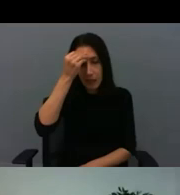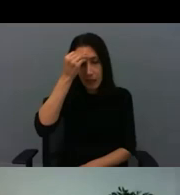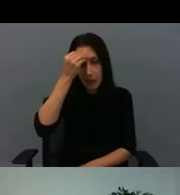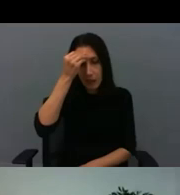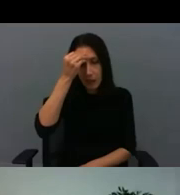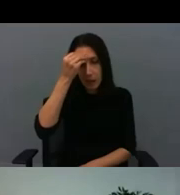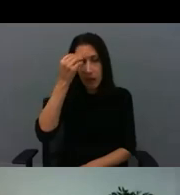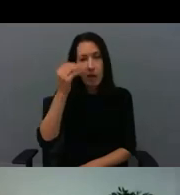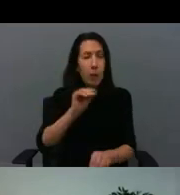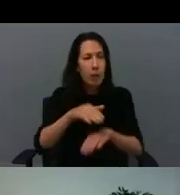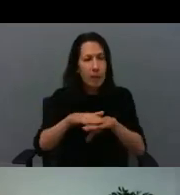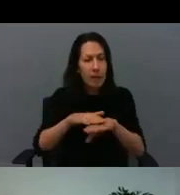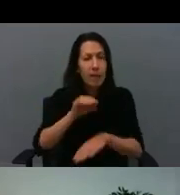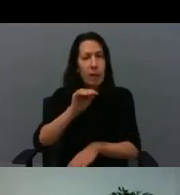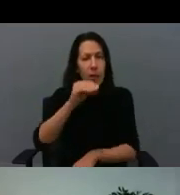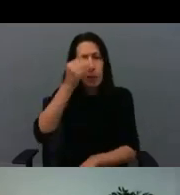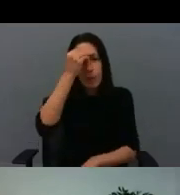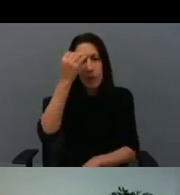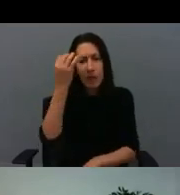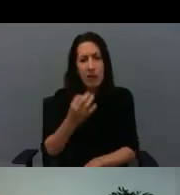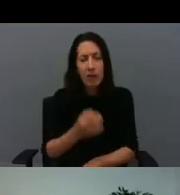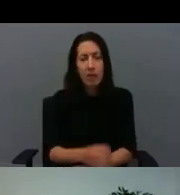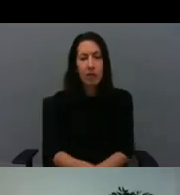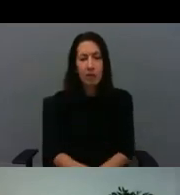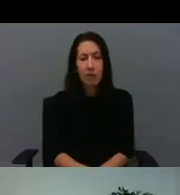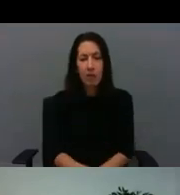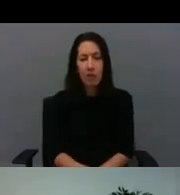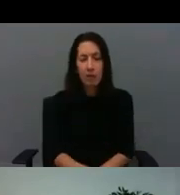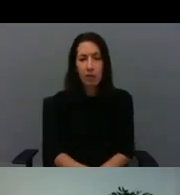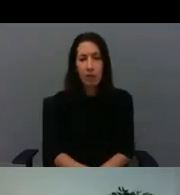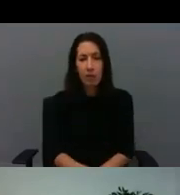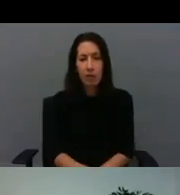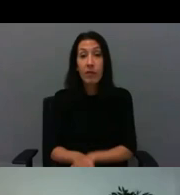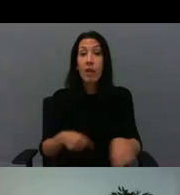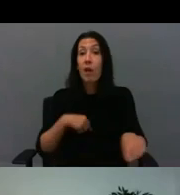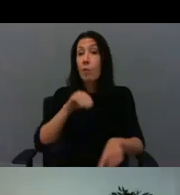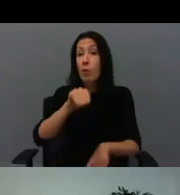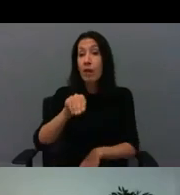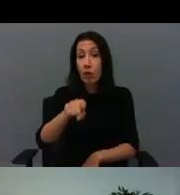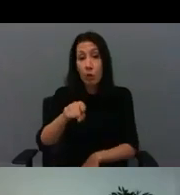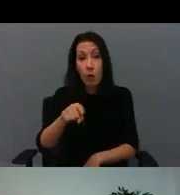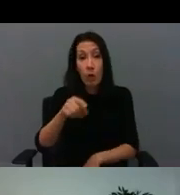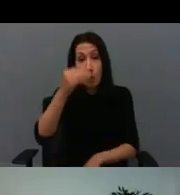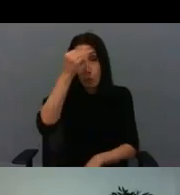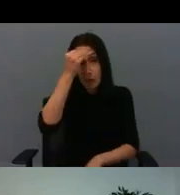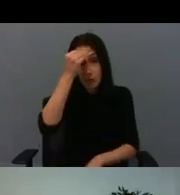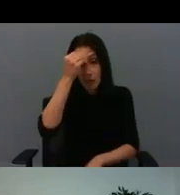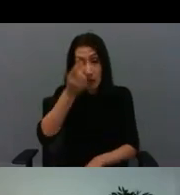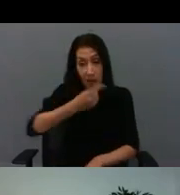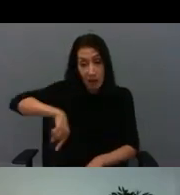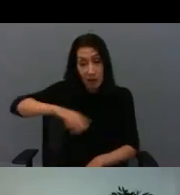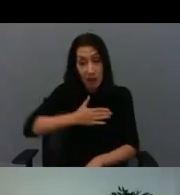¿Tú crees que? Que ya se han reivindicado bastante eso. ¿Que se van a respetar nuestros derechos?